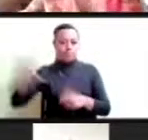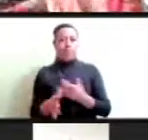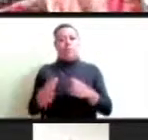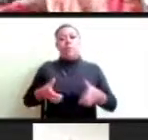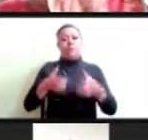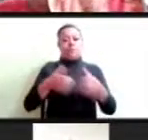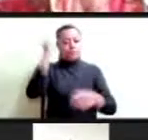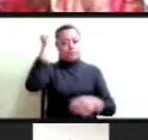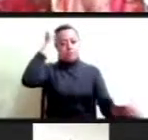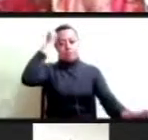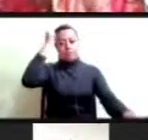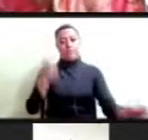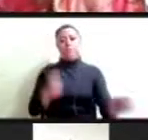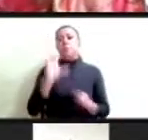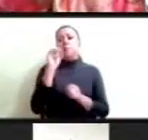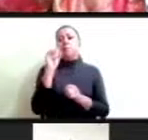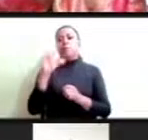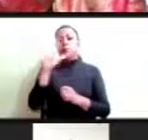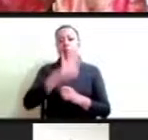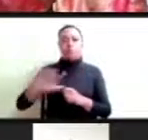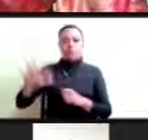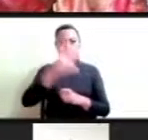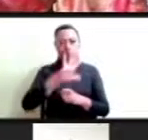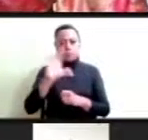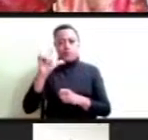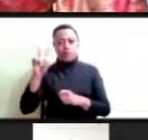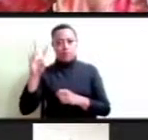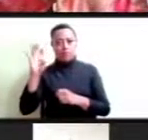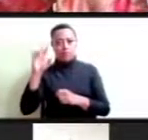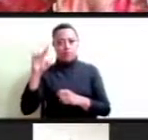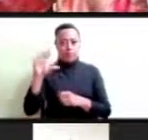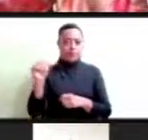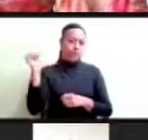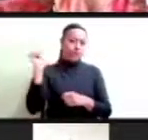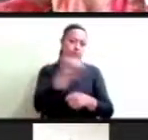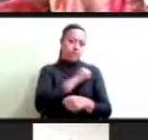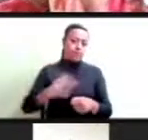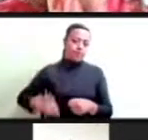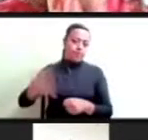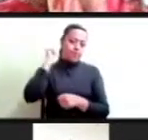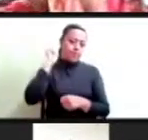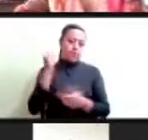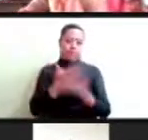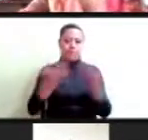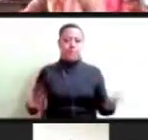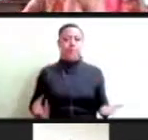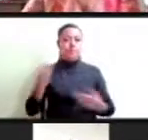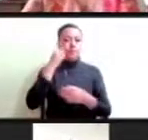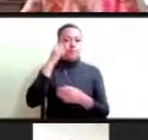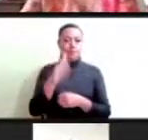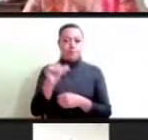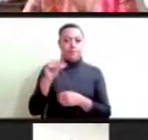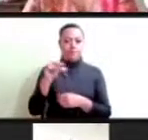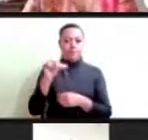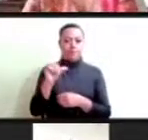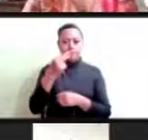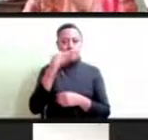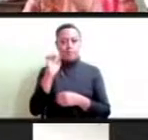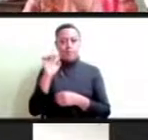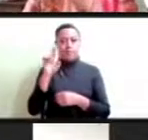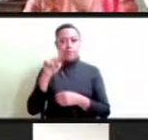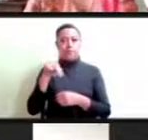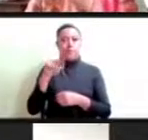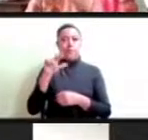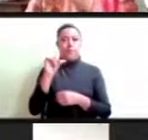Clavería, Alcaldía de Azcapotzalco. Se concede el uso de la palabra a la diputada Ana Cristina Trejo, integrante del grupo parlamentario del